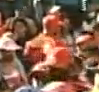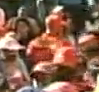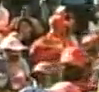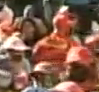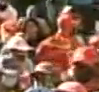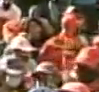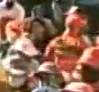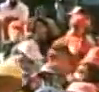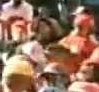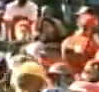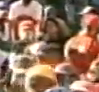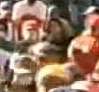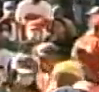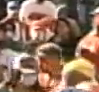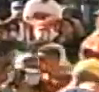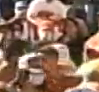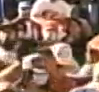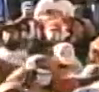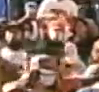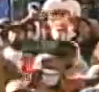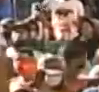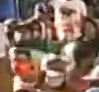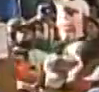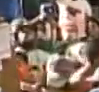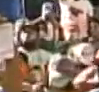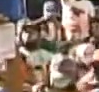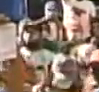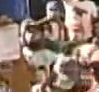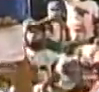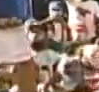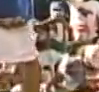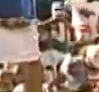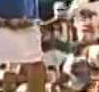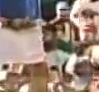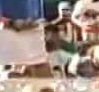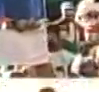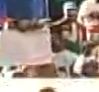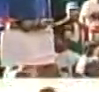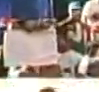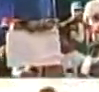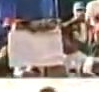Un aplauso a Diosdado, vale. El hombre de termómetro.